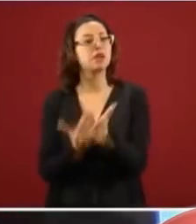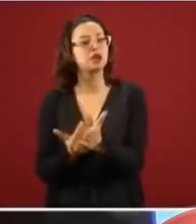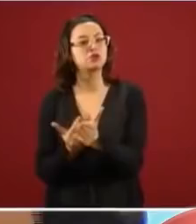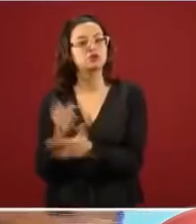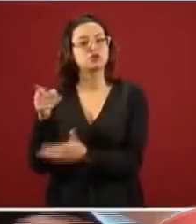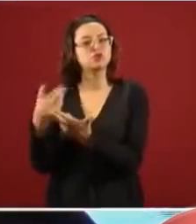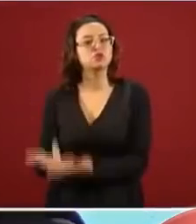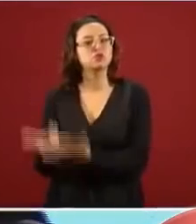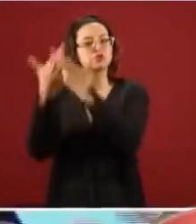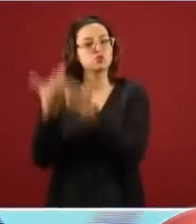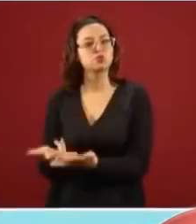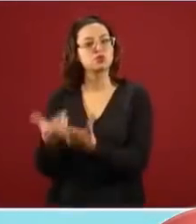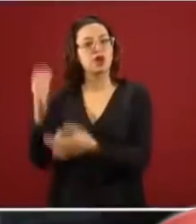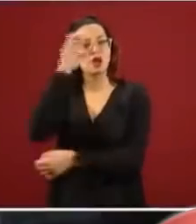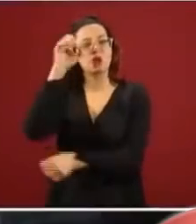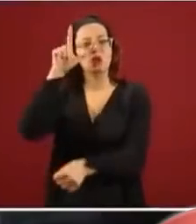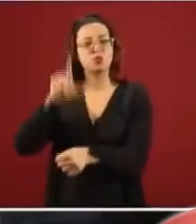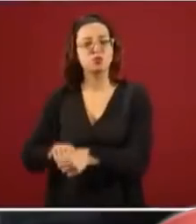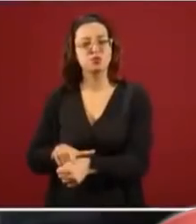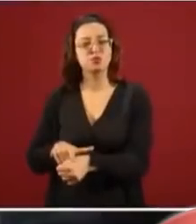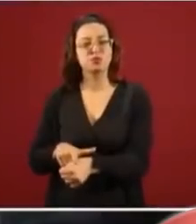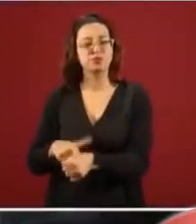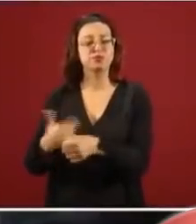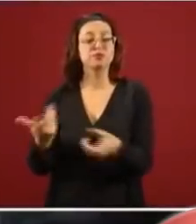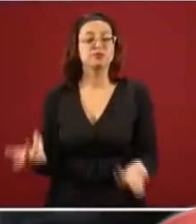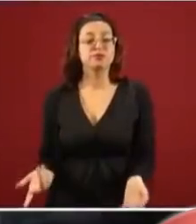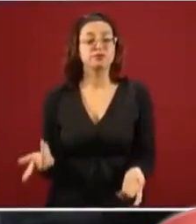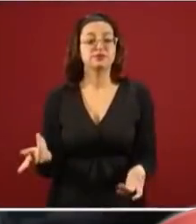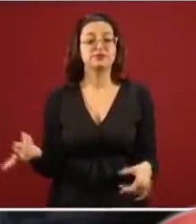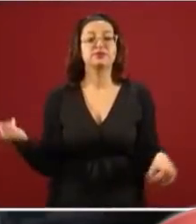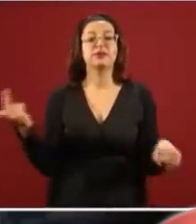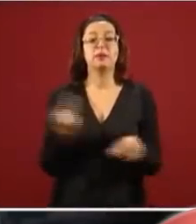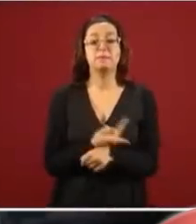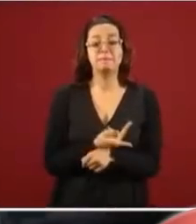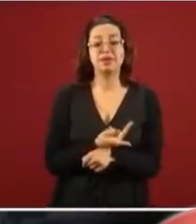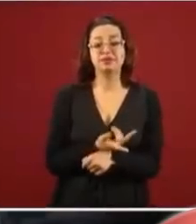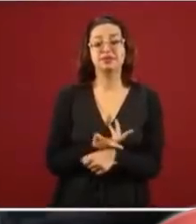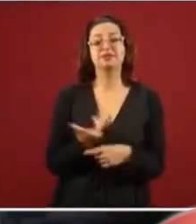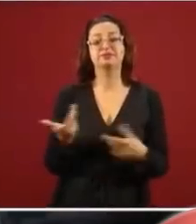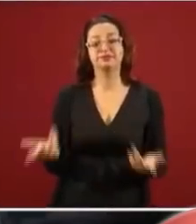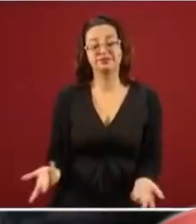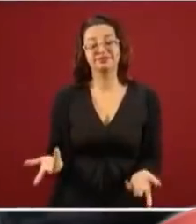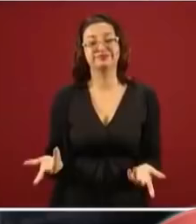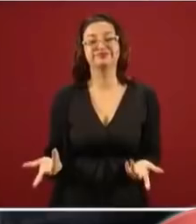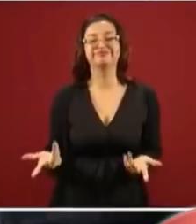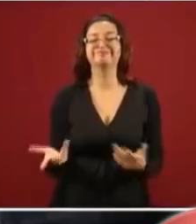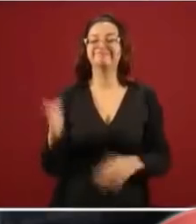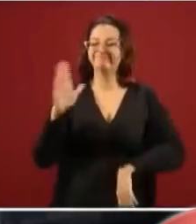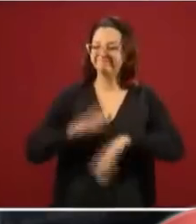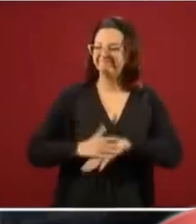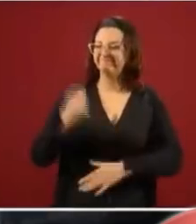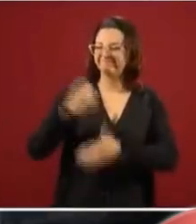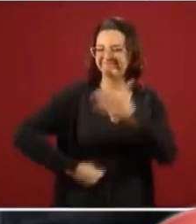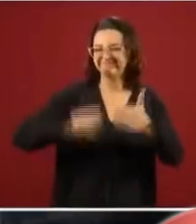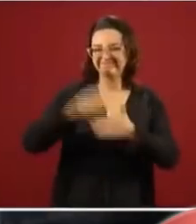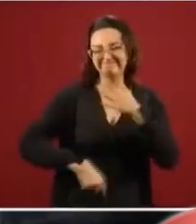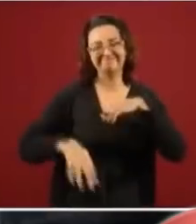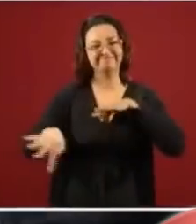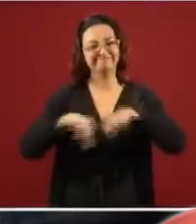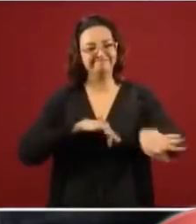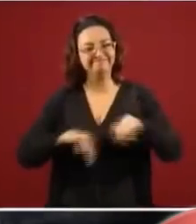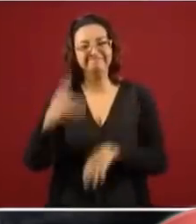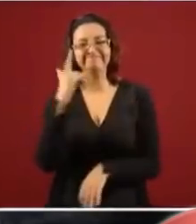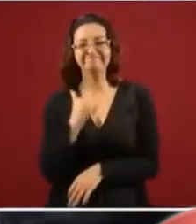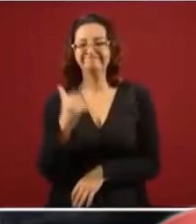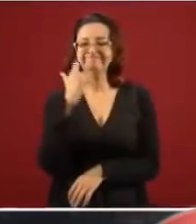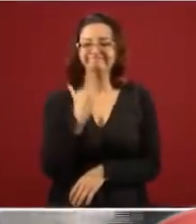Entonces, tenemos que hacer un trabajo, bueno, seguir insistiendo en esto y que